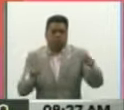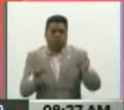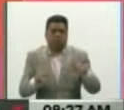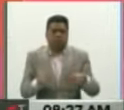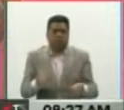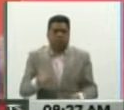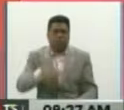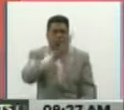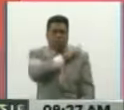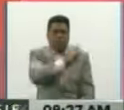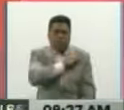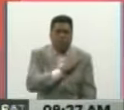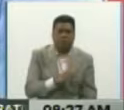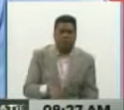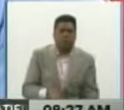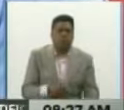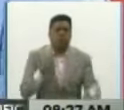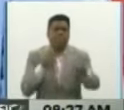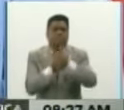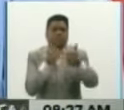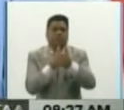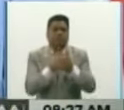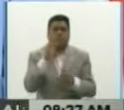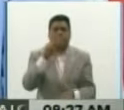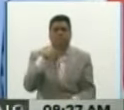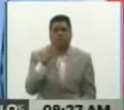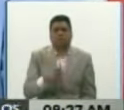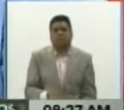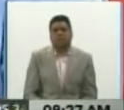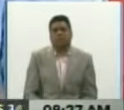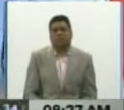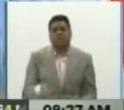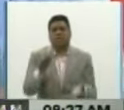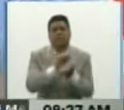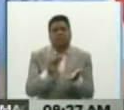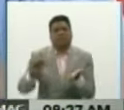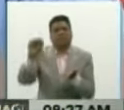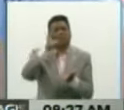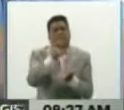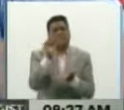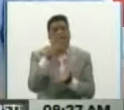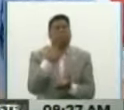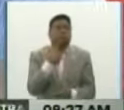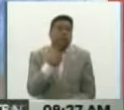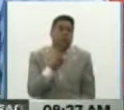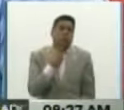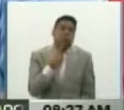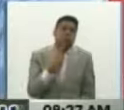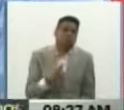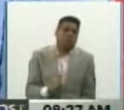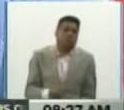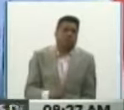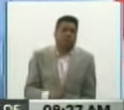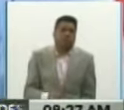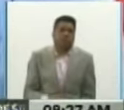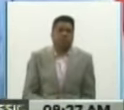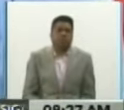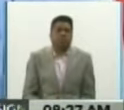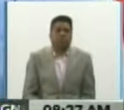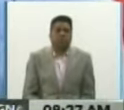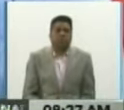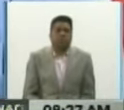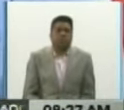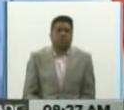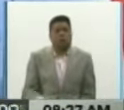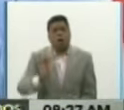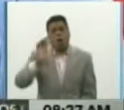dicho que es una persecución política. Bueno, esa es política. Esa es otra. El sindicato más patronal completo y nacido es el de San Joaquín, y